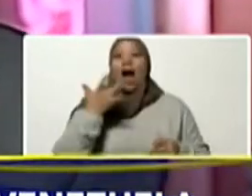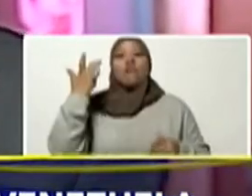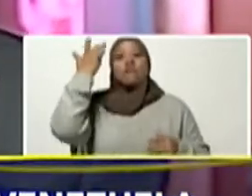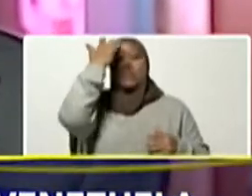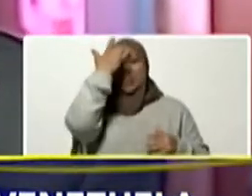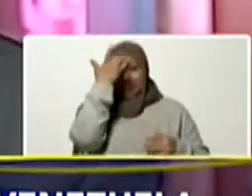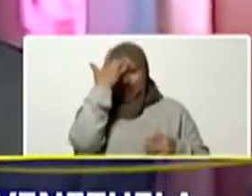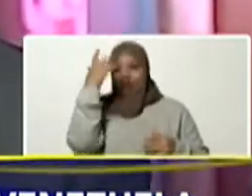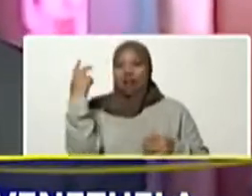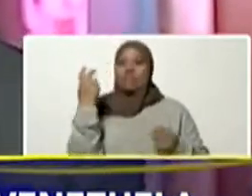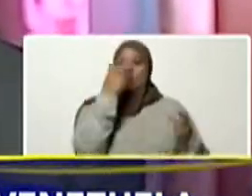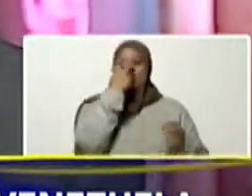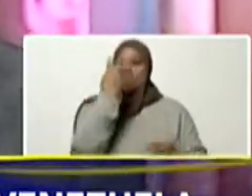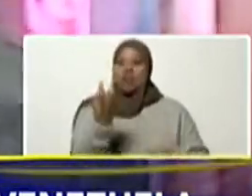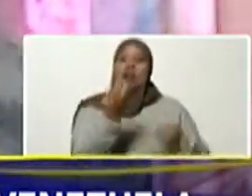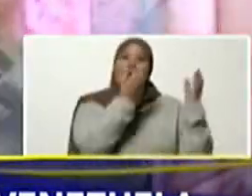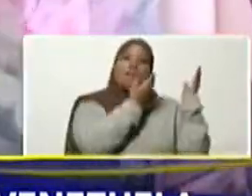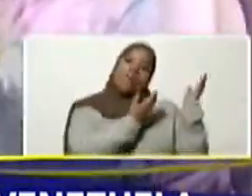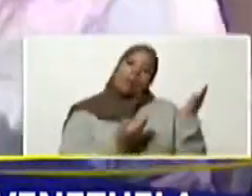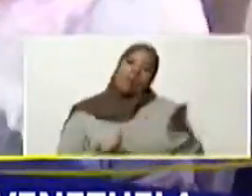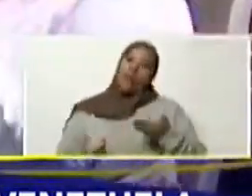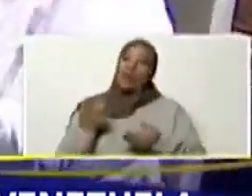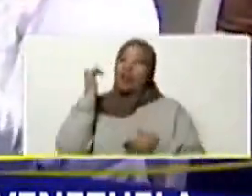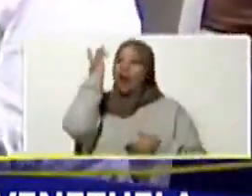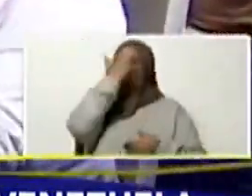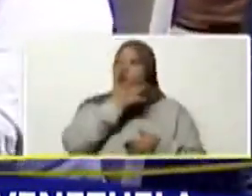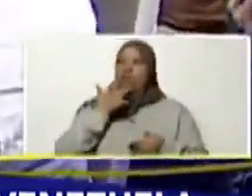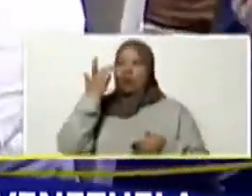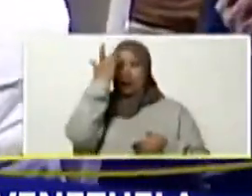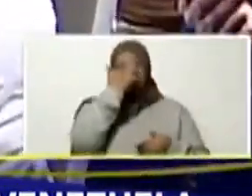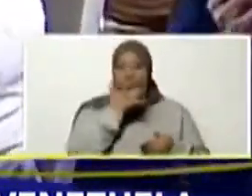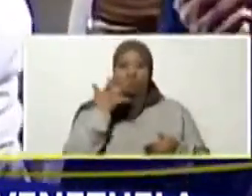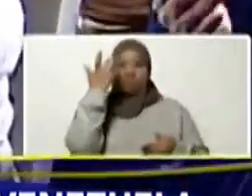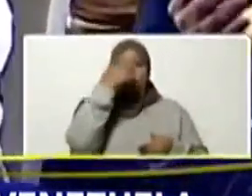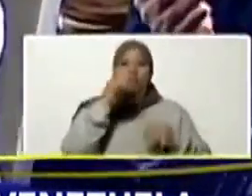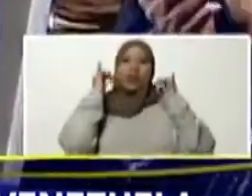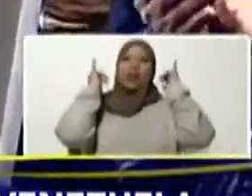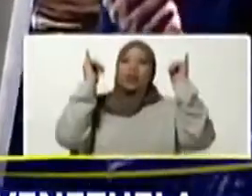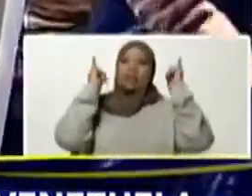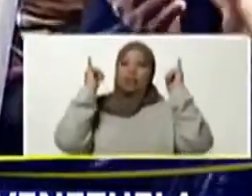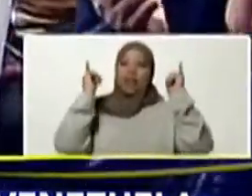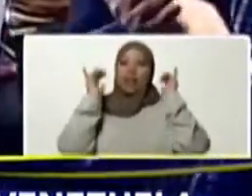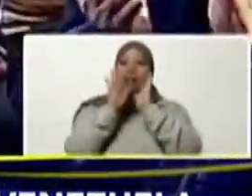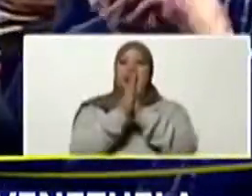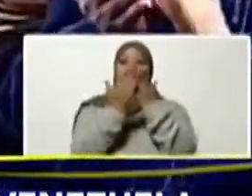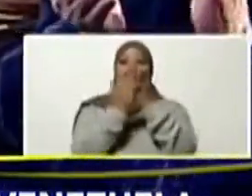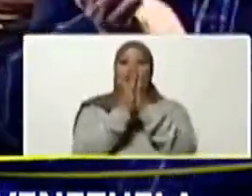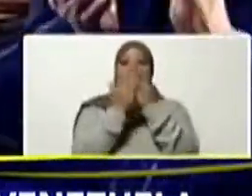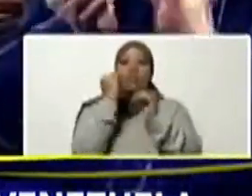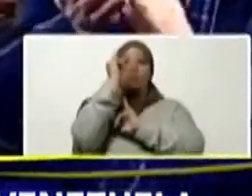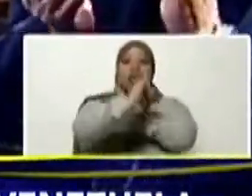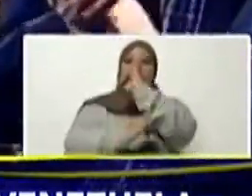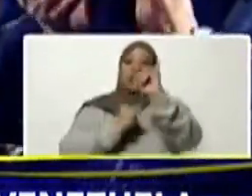África. ¡Bienvenida a África! A la Feria Internacional del Libro de